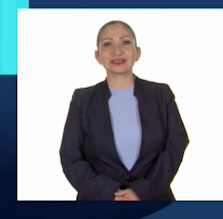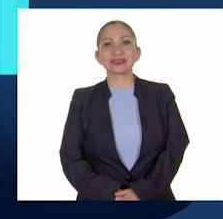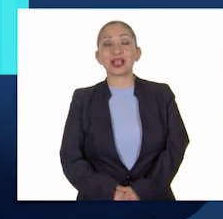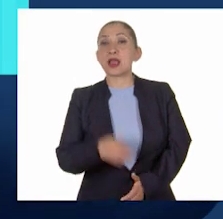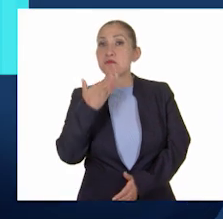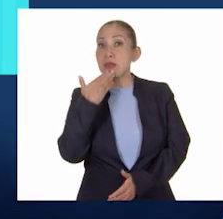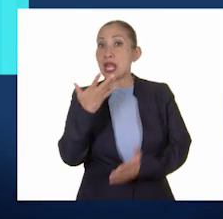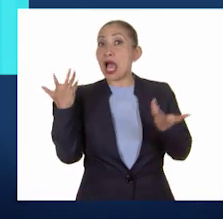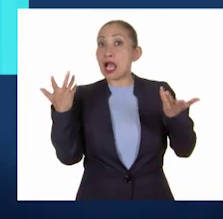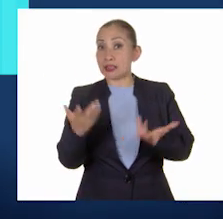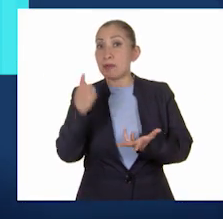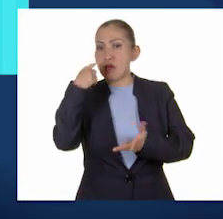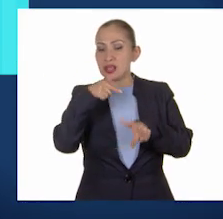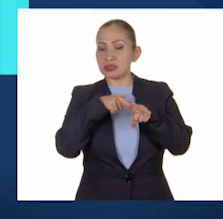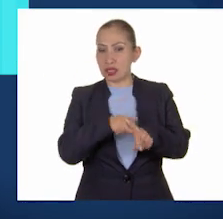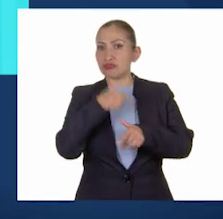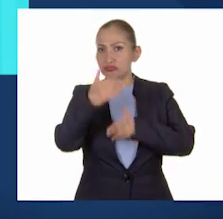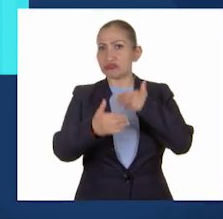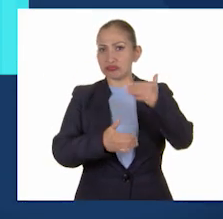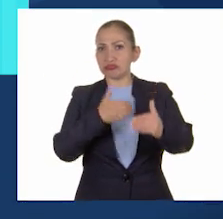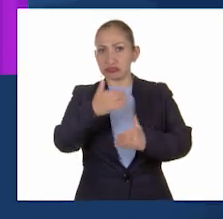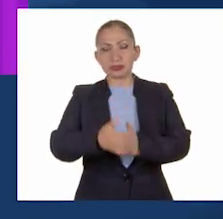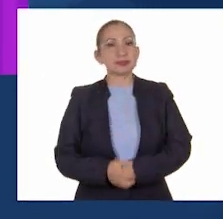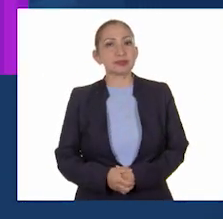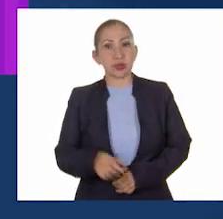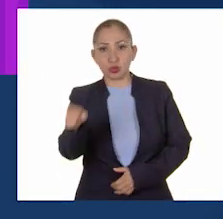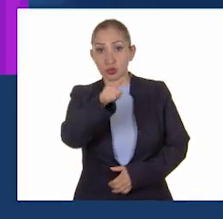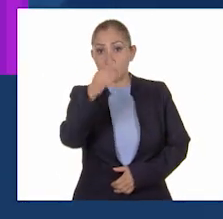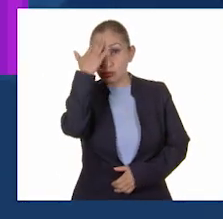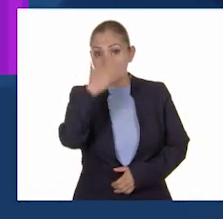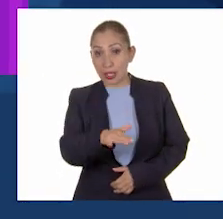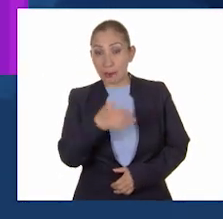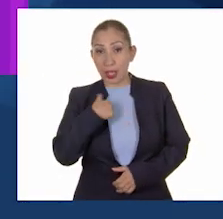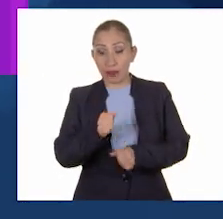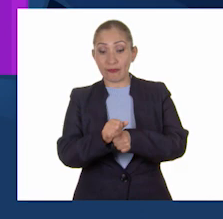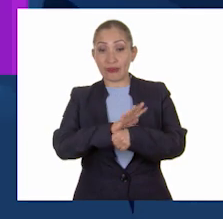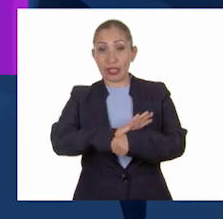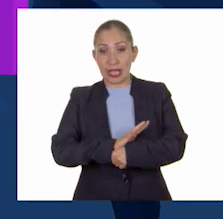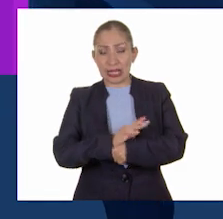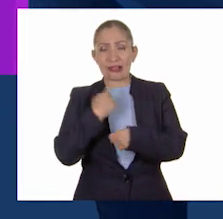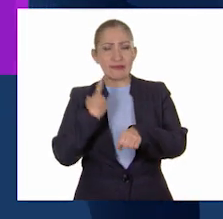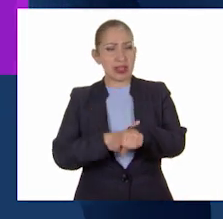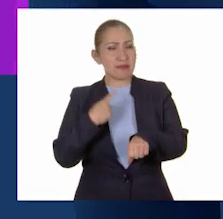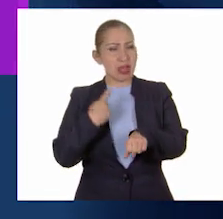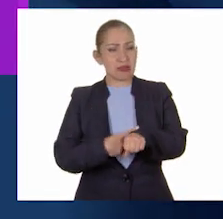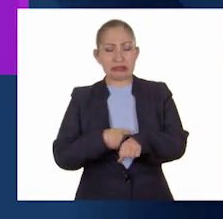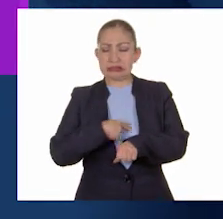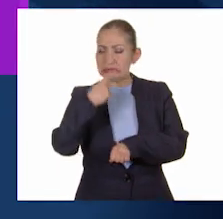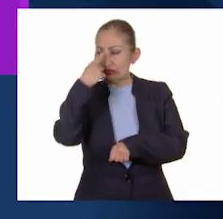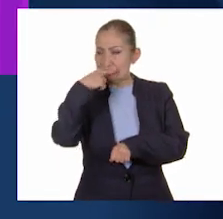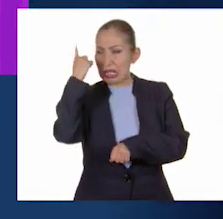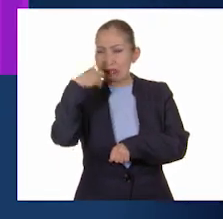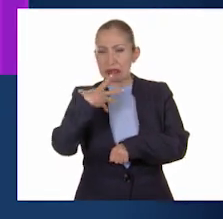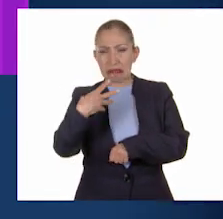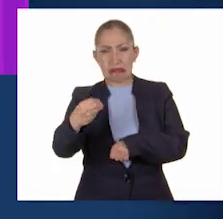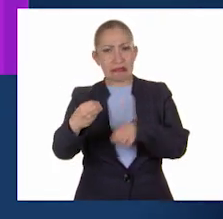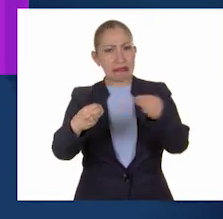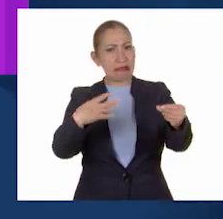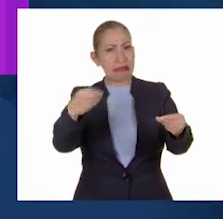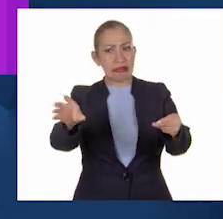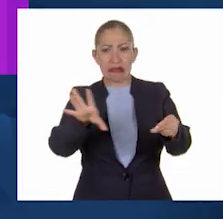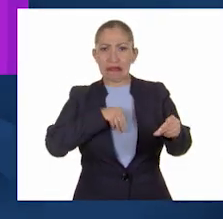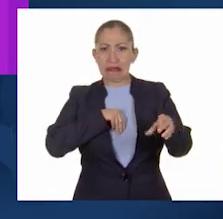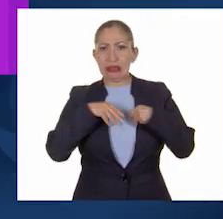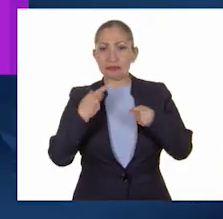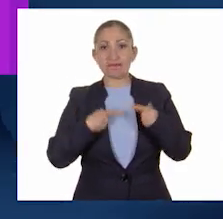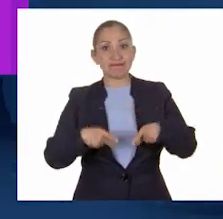Buenas prácticas para seguir adelante. Como todos sabemos, la COVID-19 es una enfermedad que se contagia muy fácilmente entre las